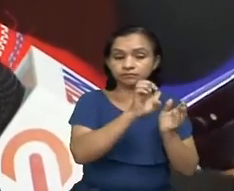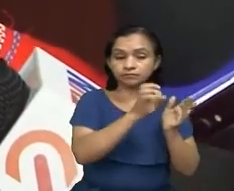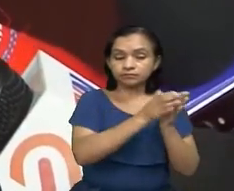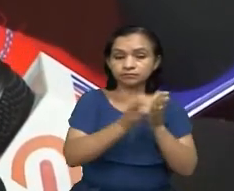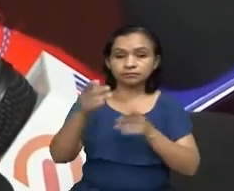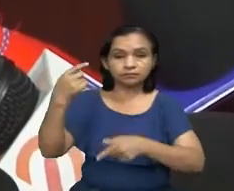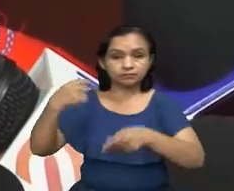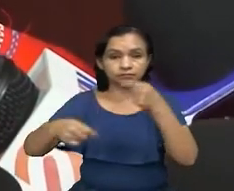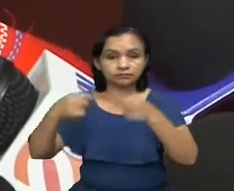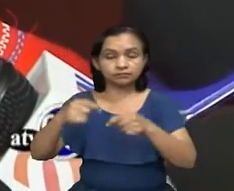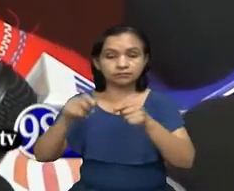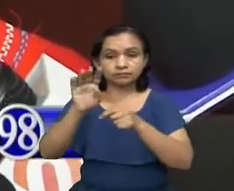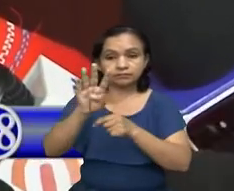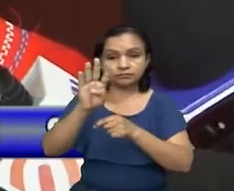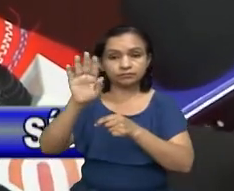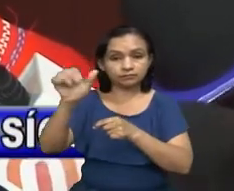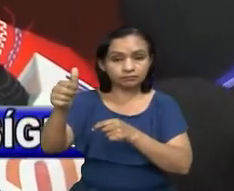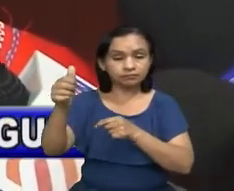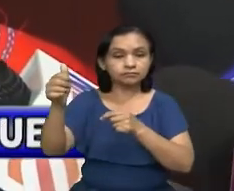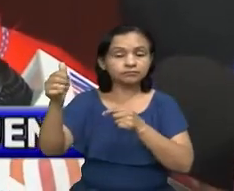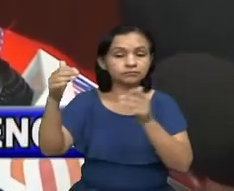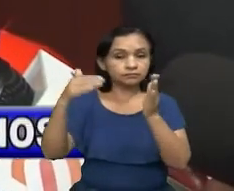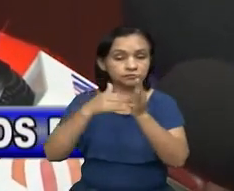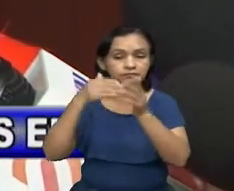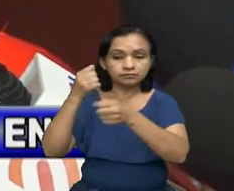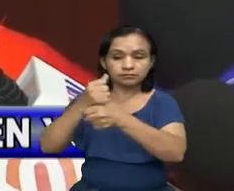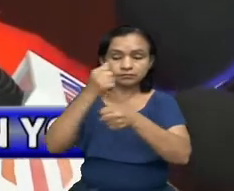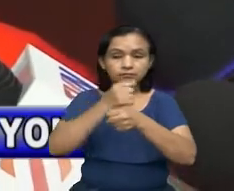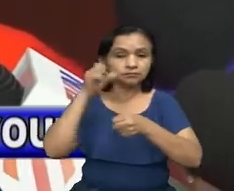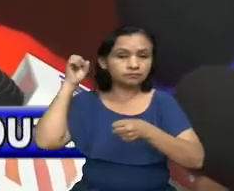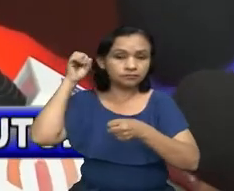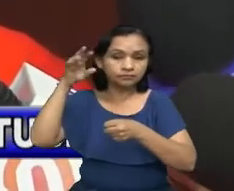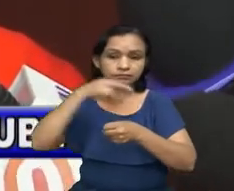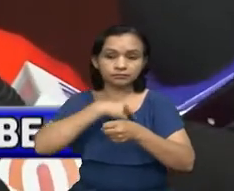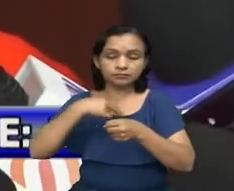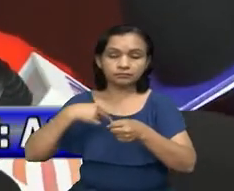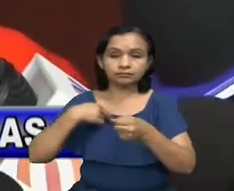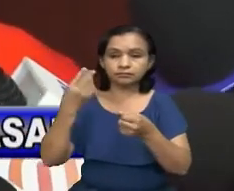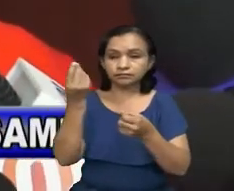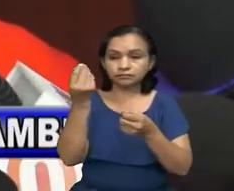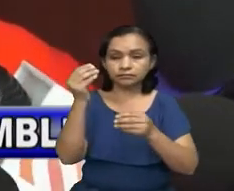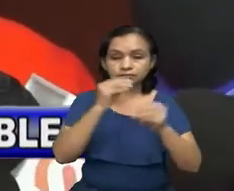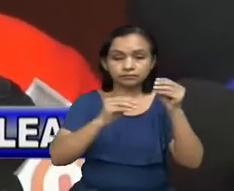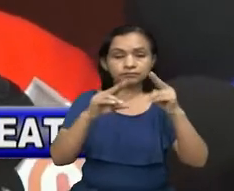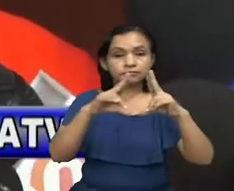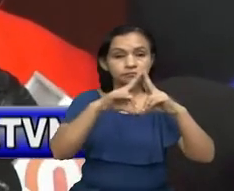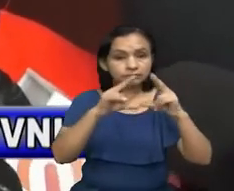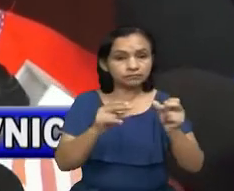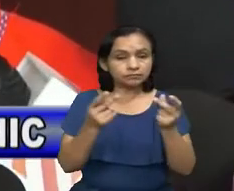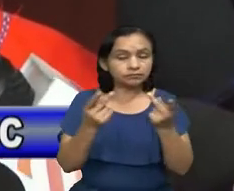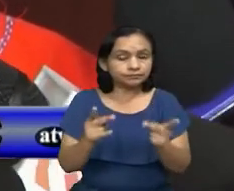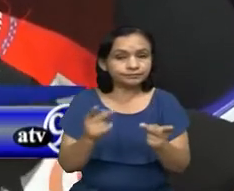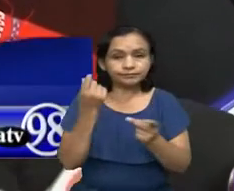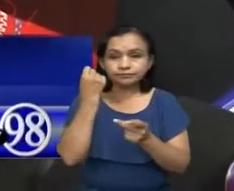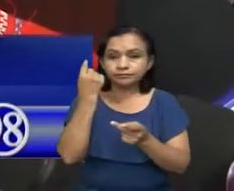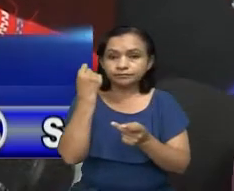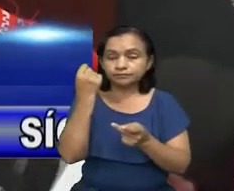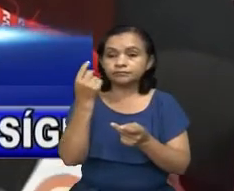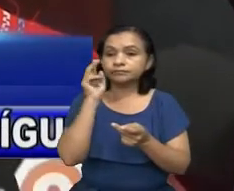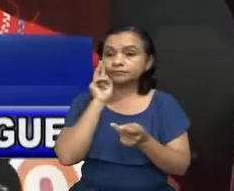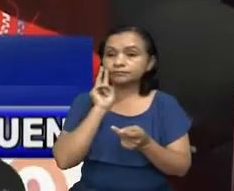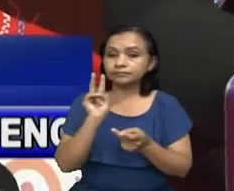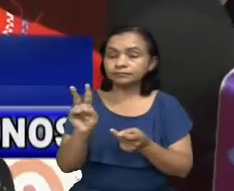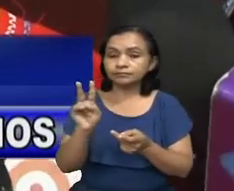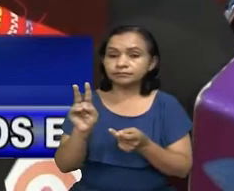septiembre tenemos más de 46 mil empleos que el turismo genera a nuestra economía, pero no hay que perder de vista que